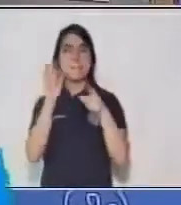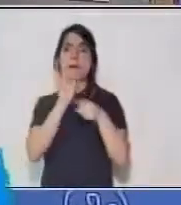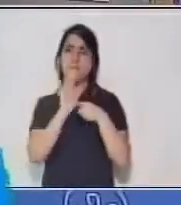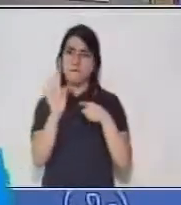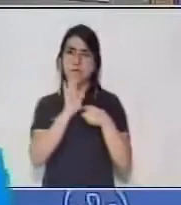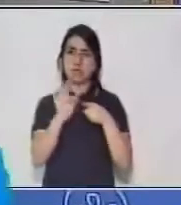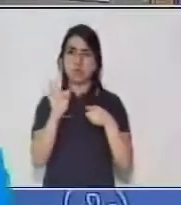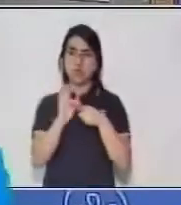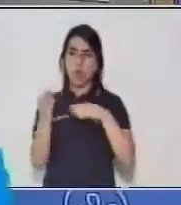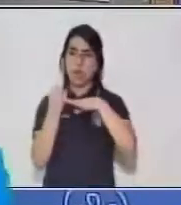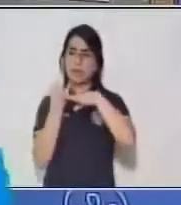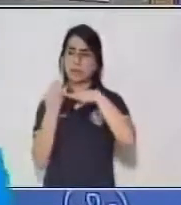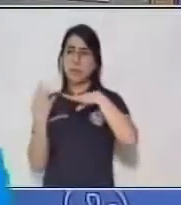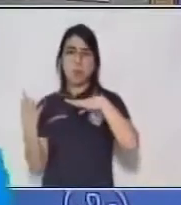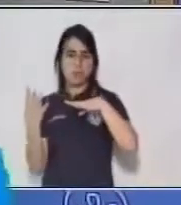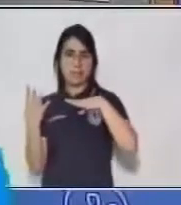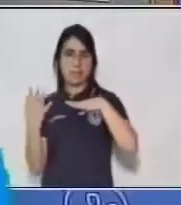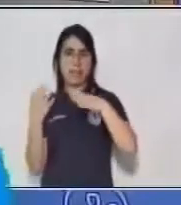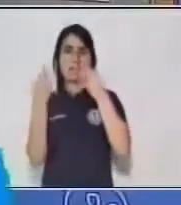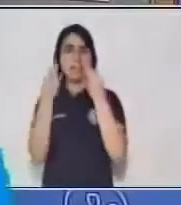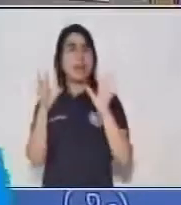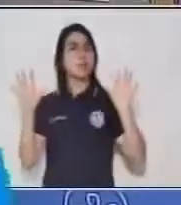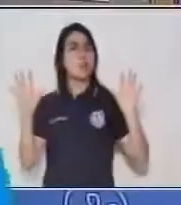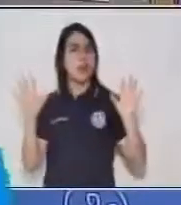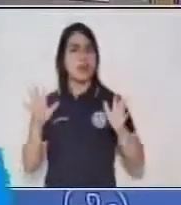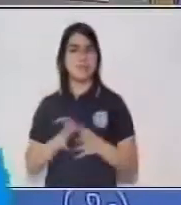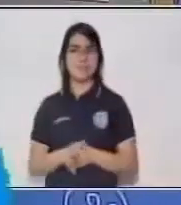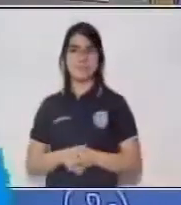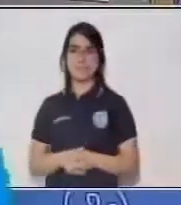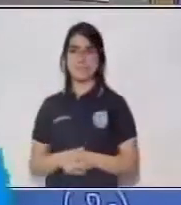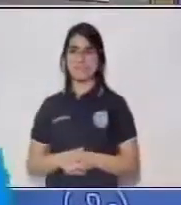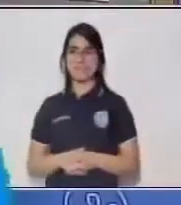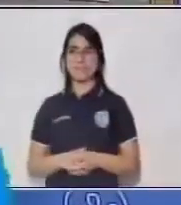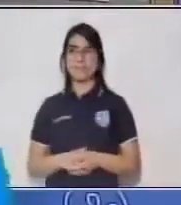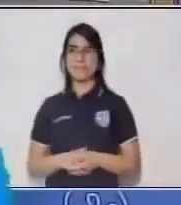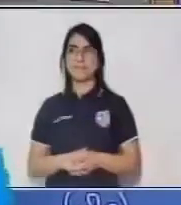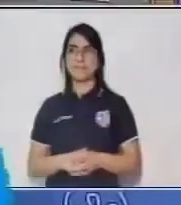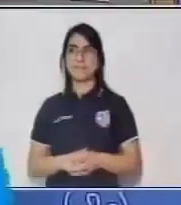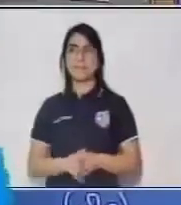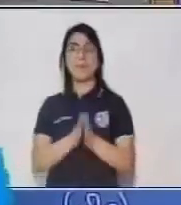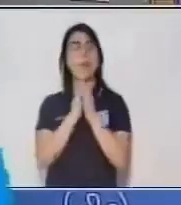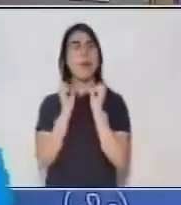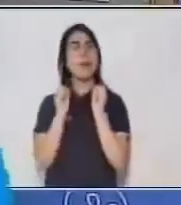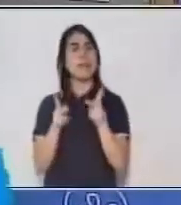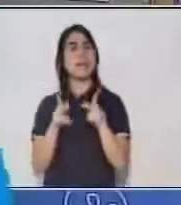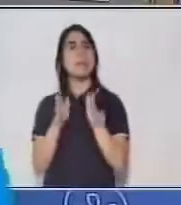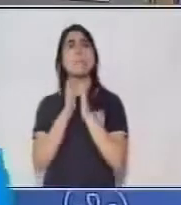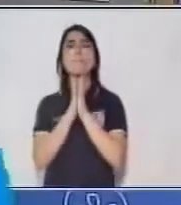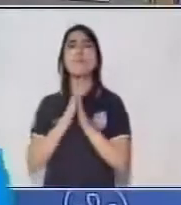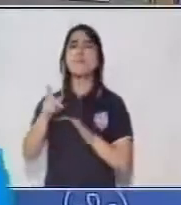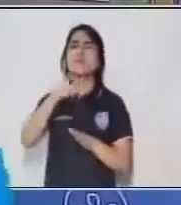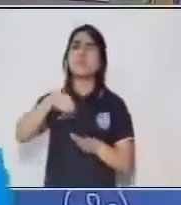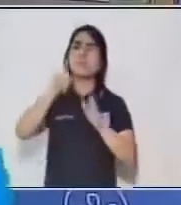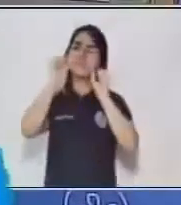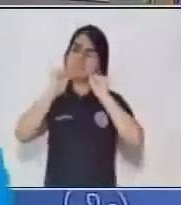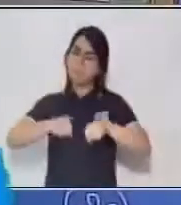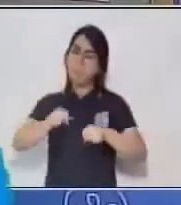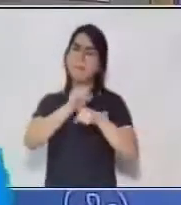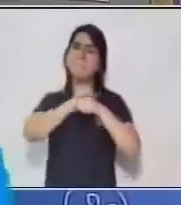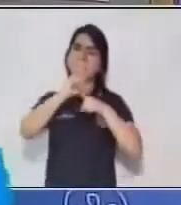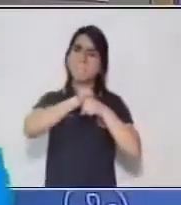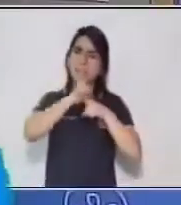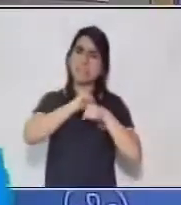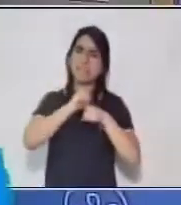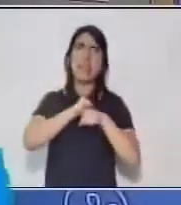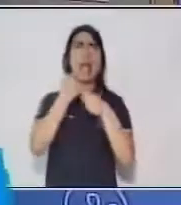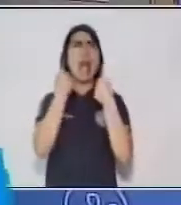exponencial natural. ¿Sí? Ok. Te recomiendo por favor que practiques, que